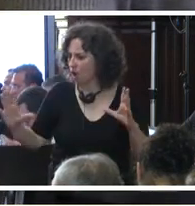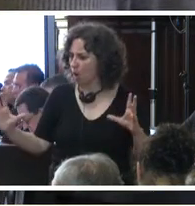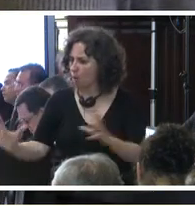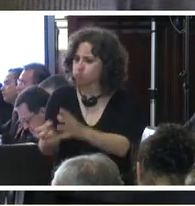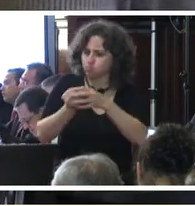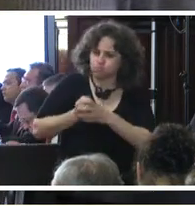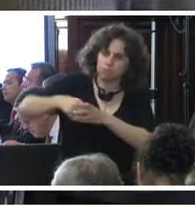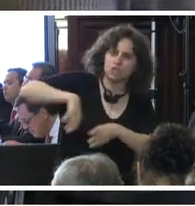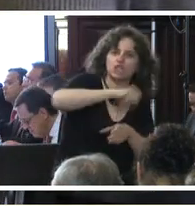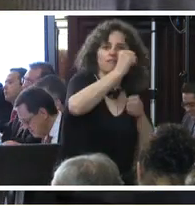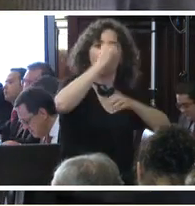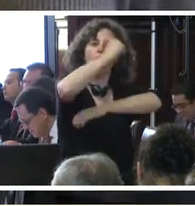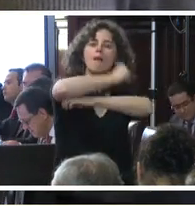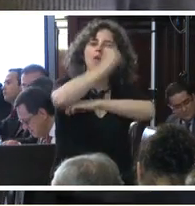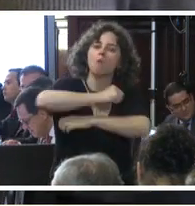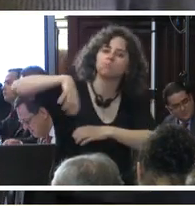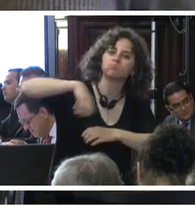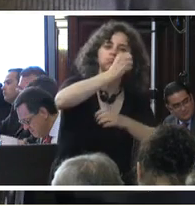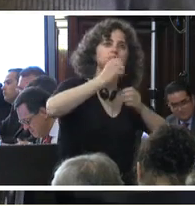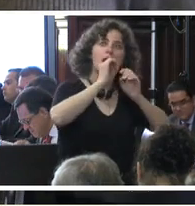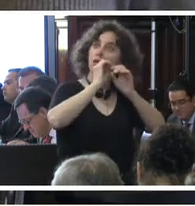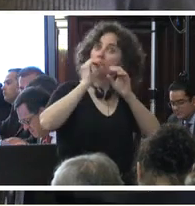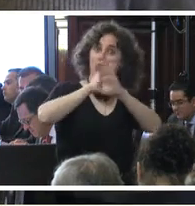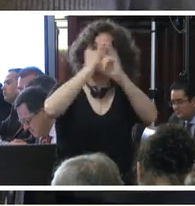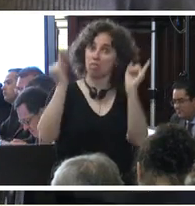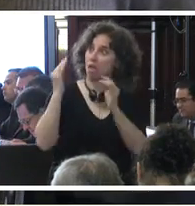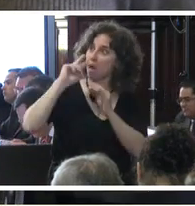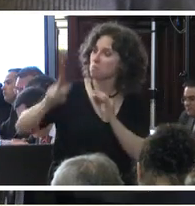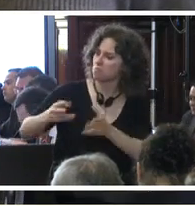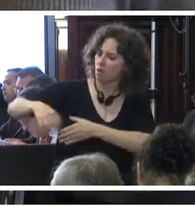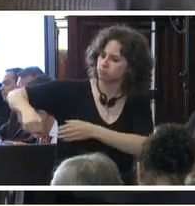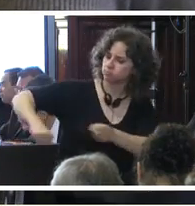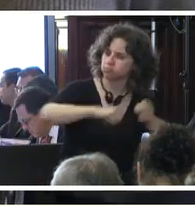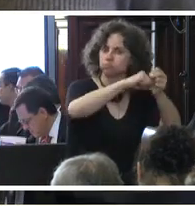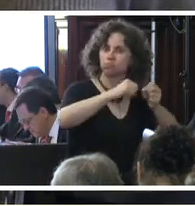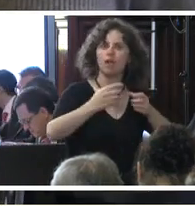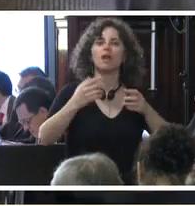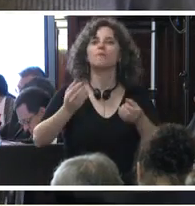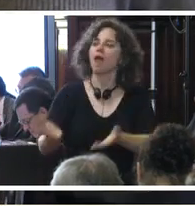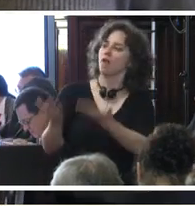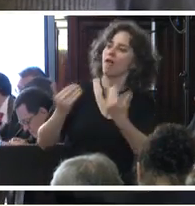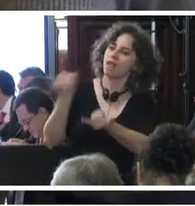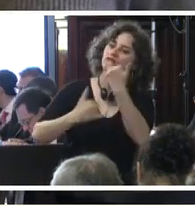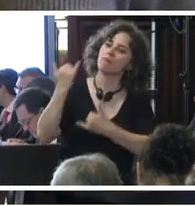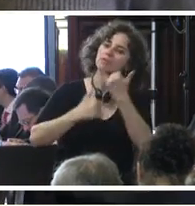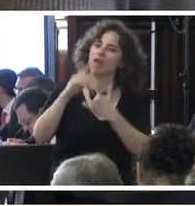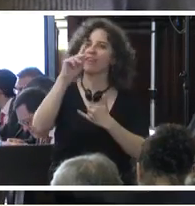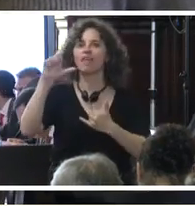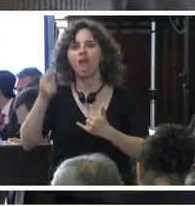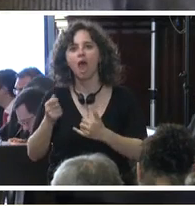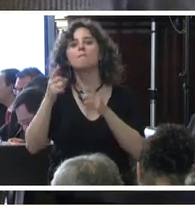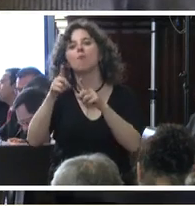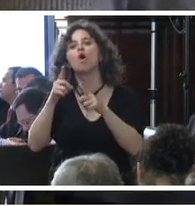abducidos y transportados en camiones a plena luz del día como retaliación frente a la entrega de información a la DEA por ex miembros de los